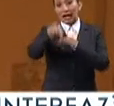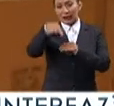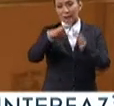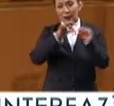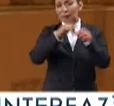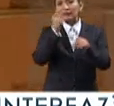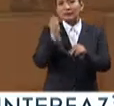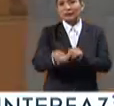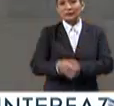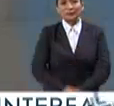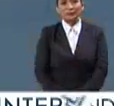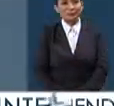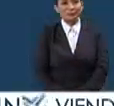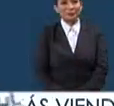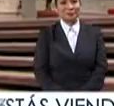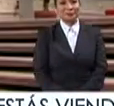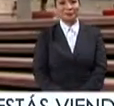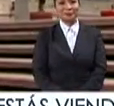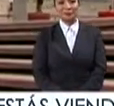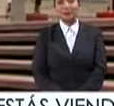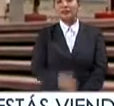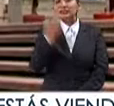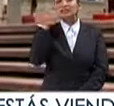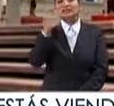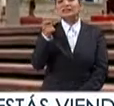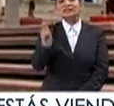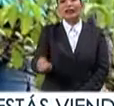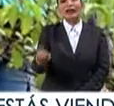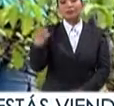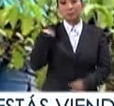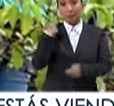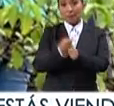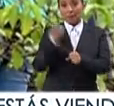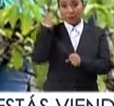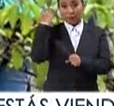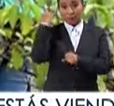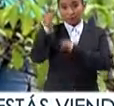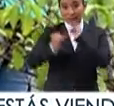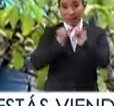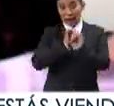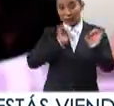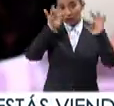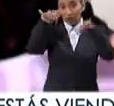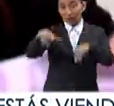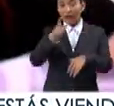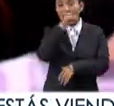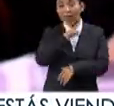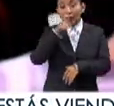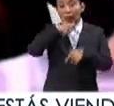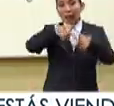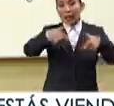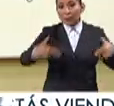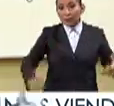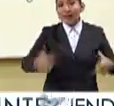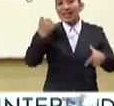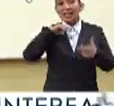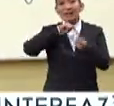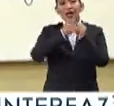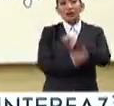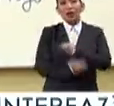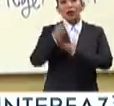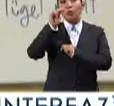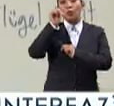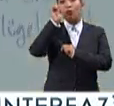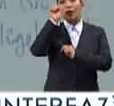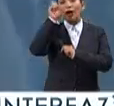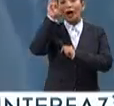los detalles entérate de qué se trató el primer congreso internacional de lenguas lingüística y traducción de